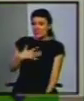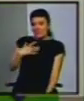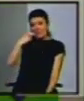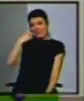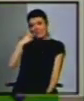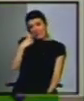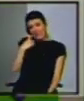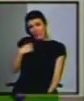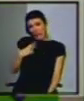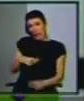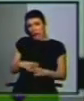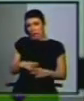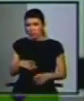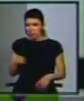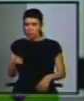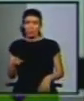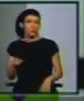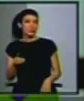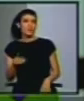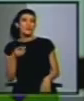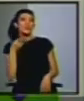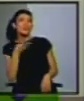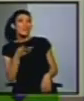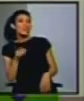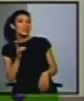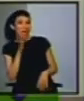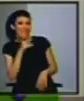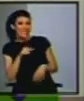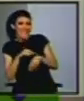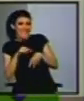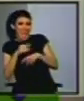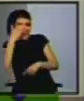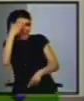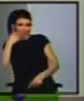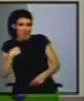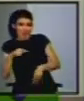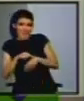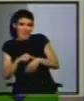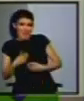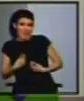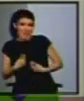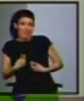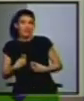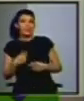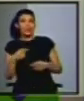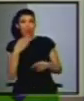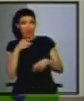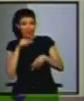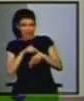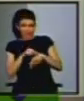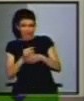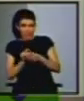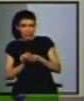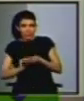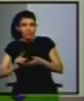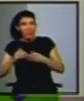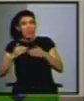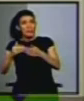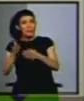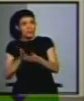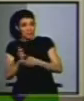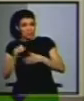cuando usted no sufrió la enfermedad que tengo yo. Y cuando esta enfermedad se desencadena,